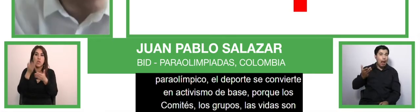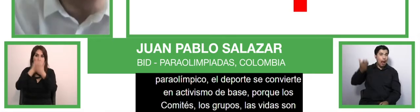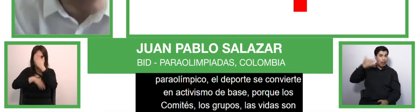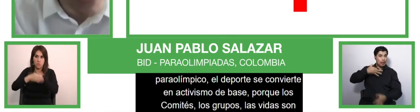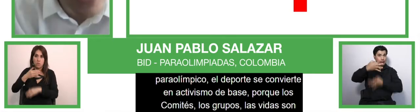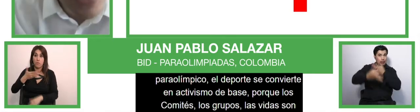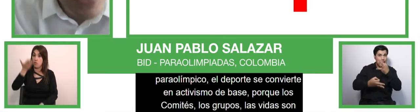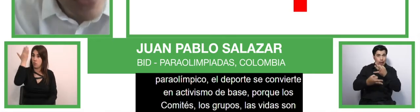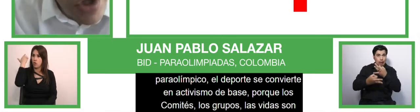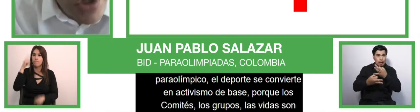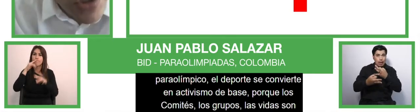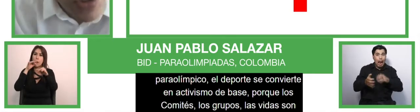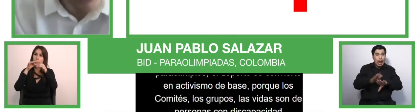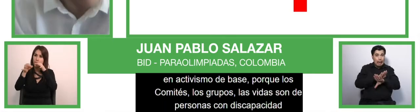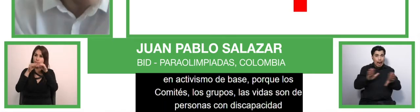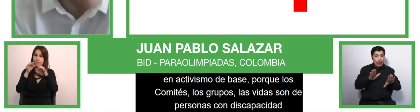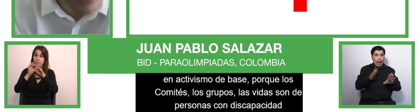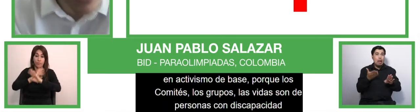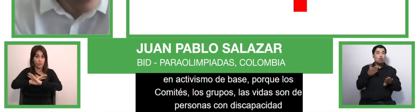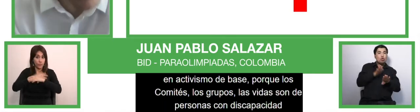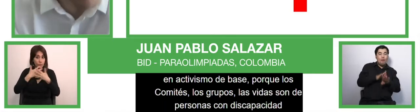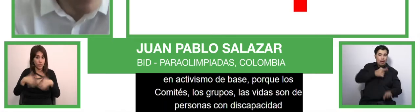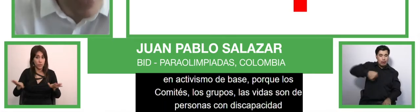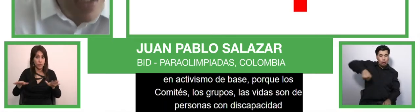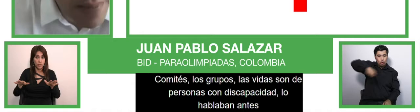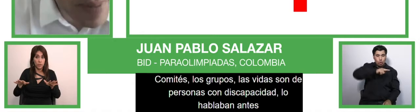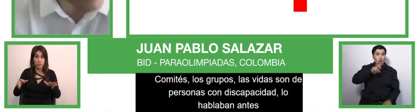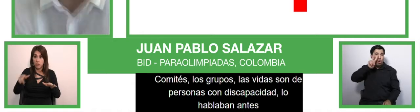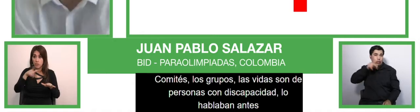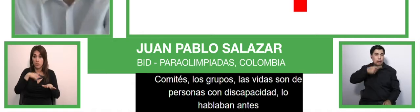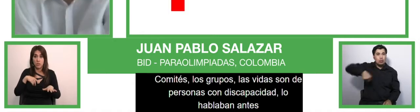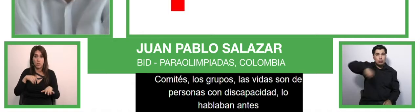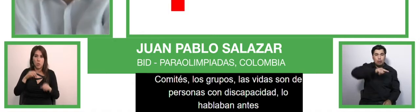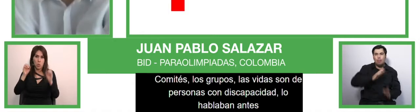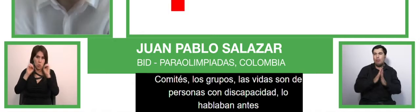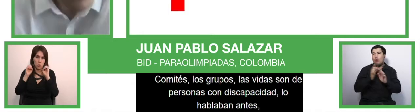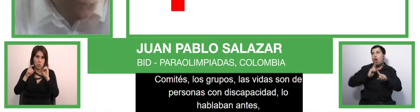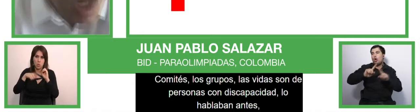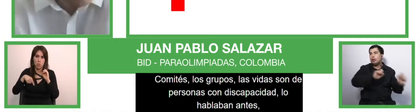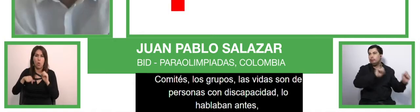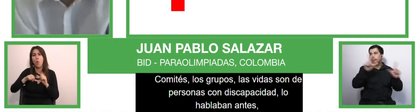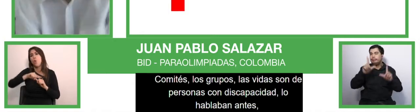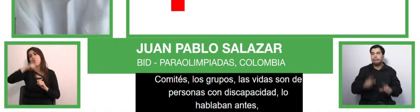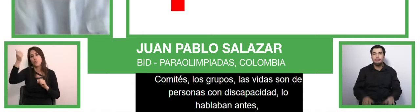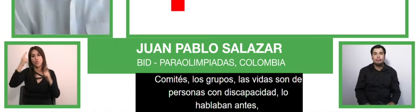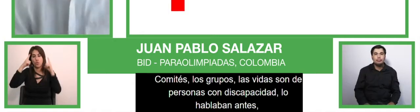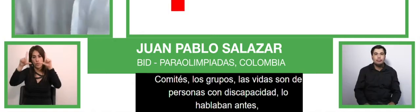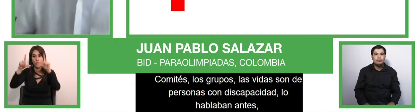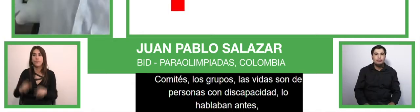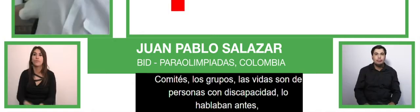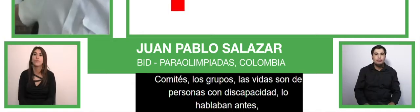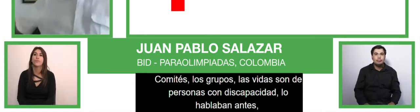nada sobre nosotros sin nosotros, ¿sí? Pásate una más. Y